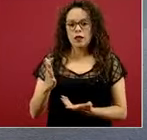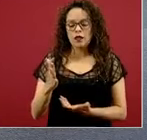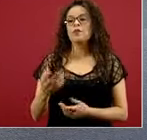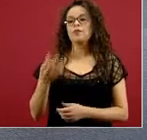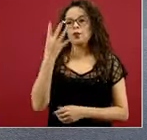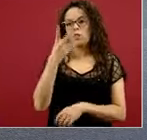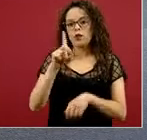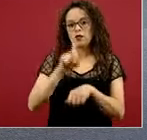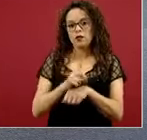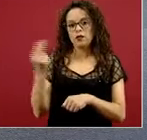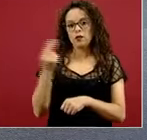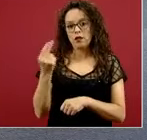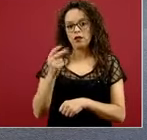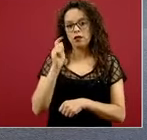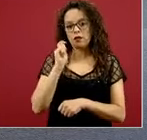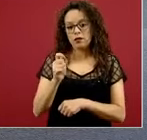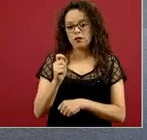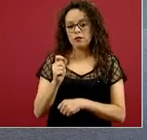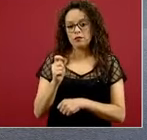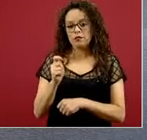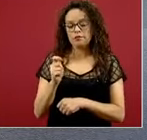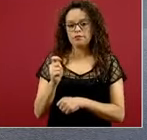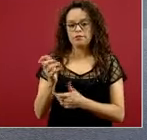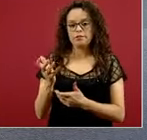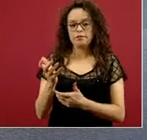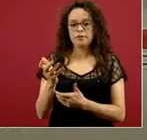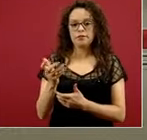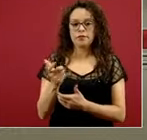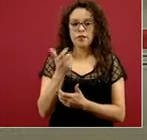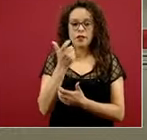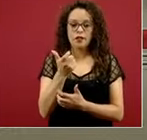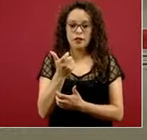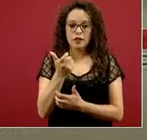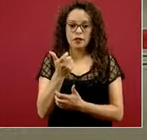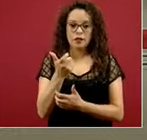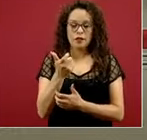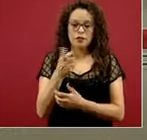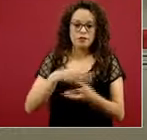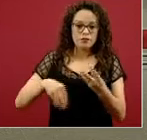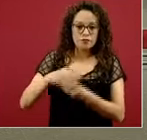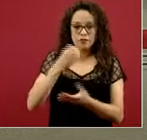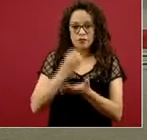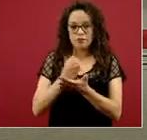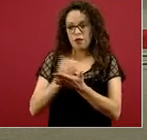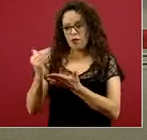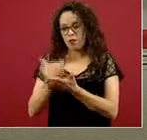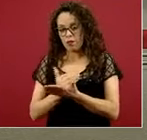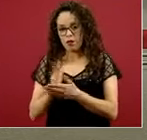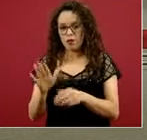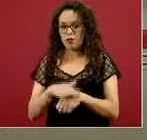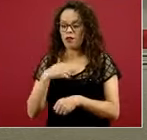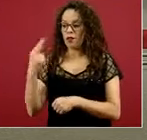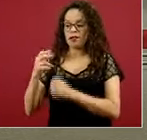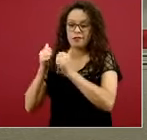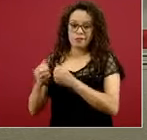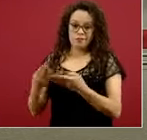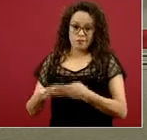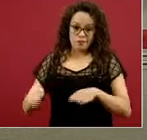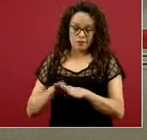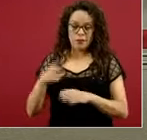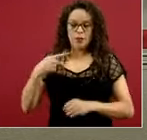que disminuir mi capacidad de ingresos económicos, puede implicar mucho, entonces tampoco es que sea trivial, y creo que sí es una cosa en